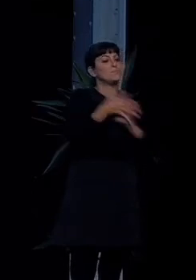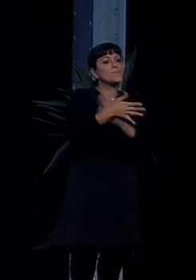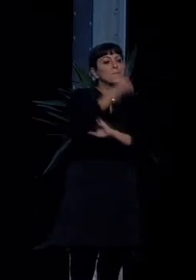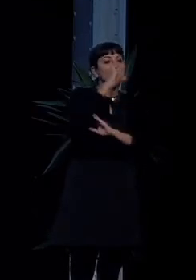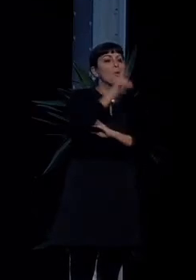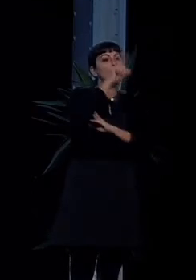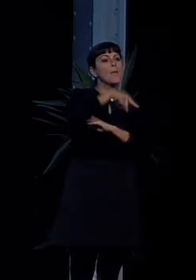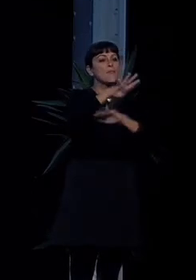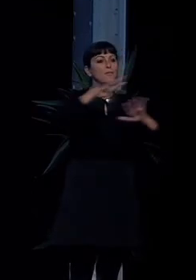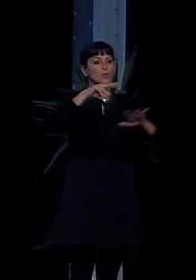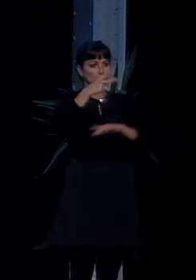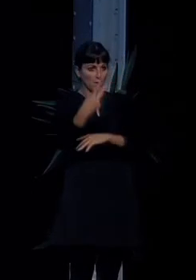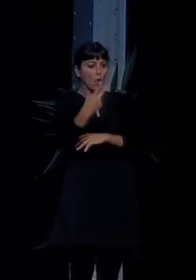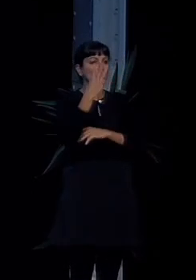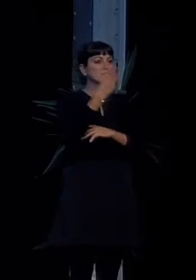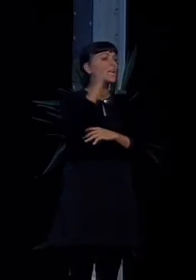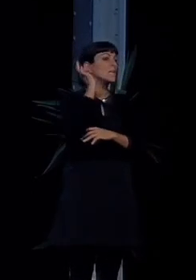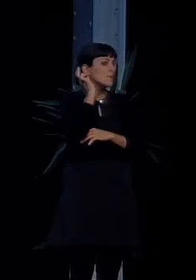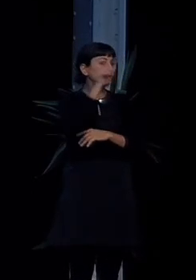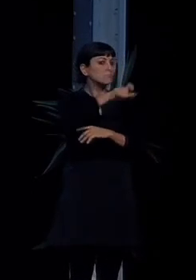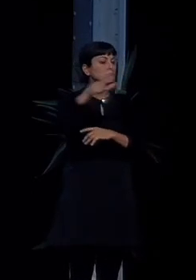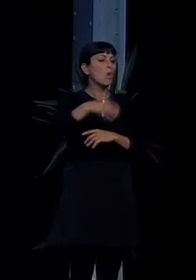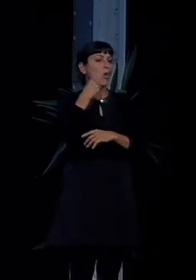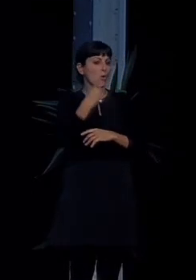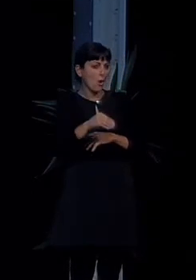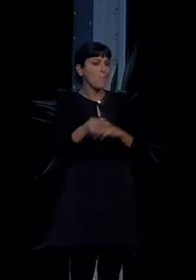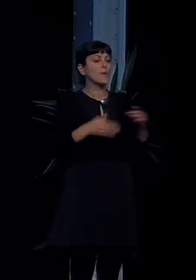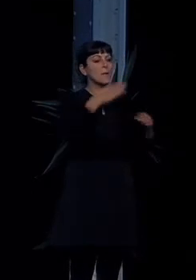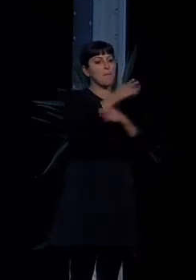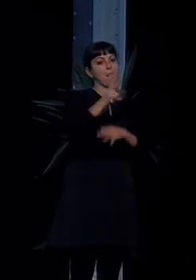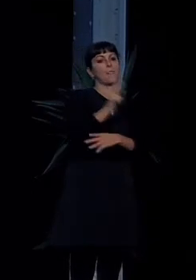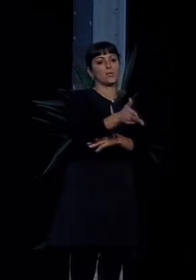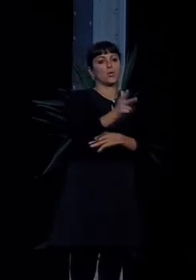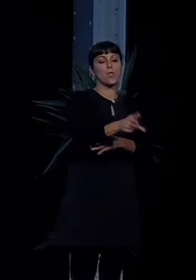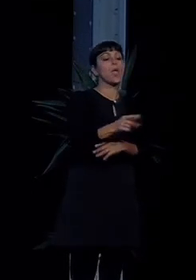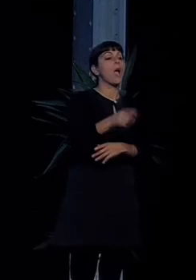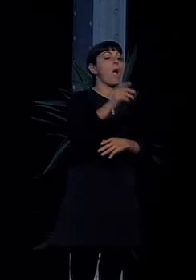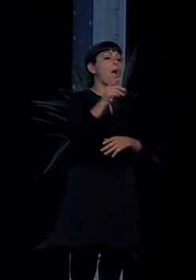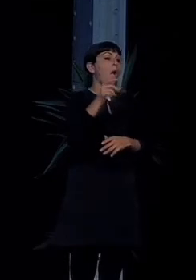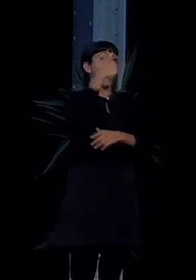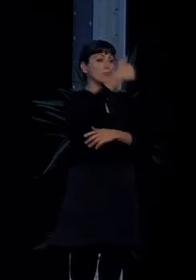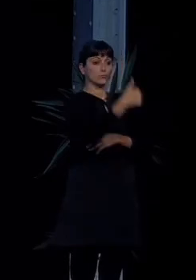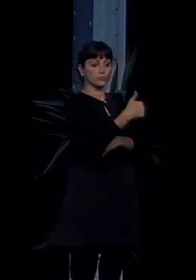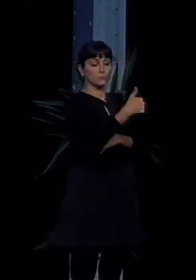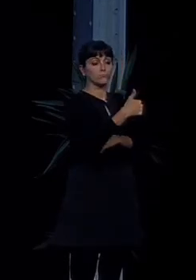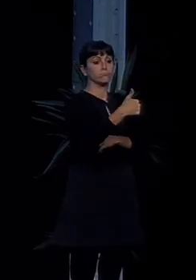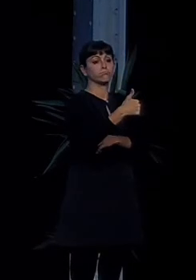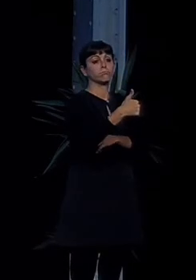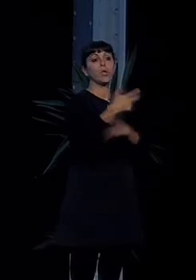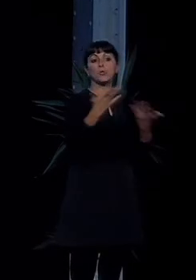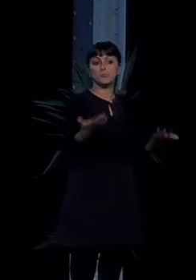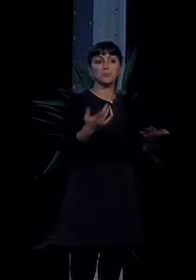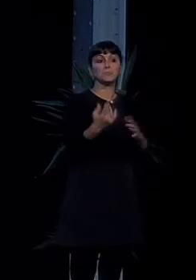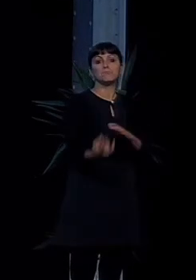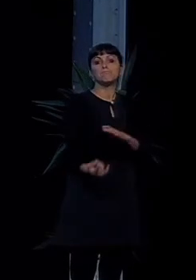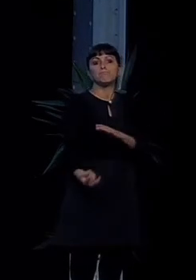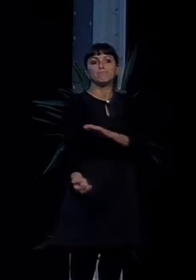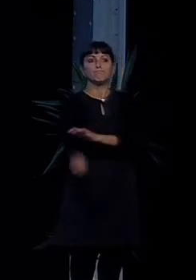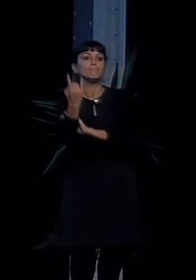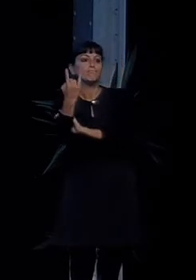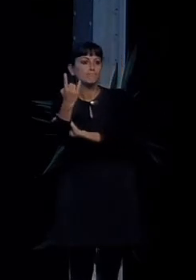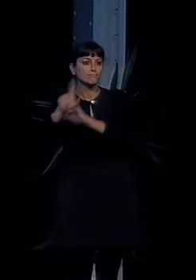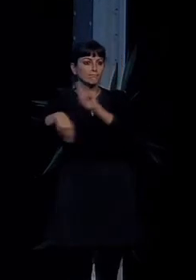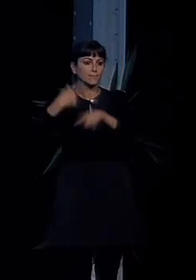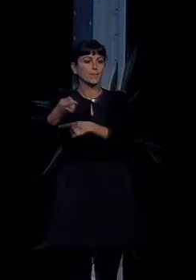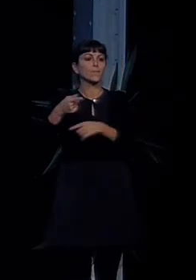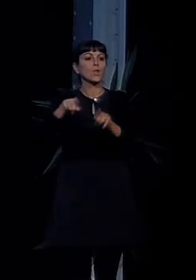1992 se dirigían a una discoteca, hacen autostop, no se sabe nada de ellas durante 76 días y aparecen semienterradas en una zona que se conoce